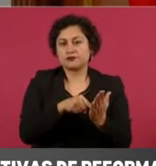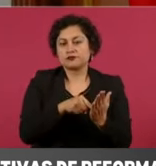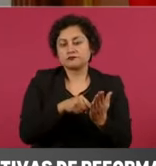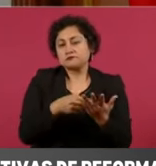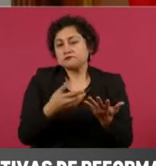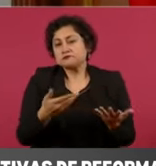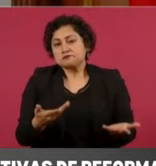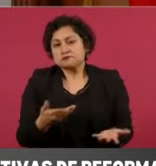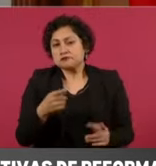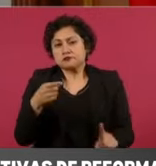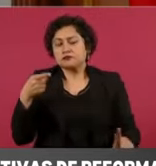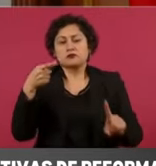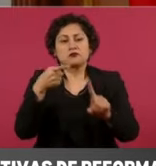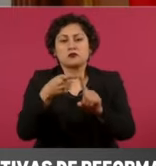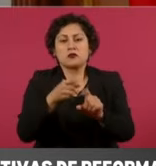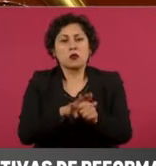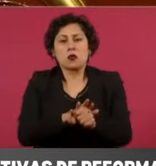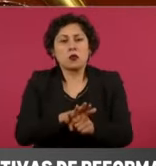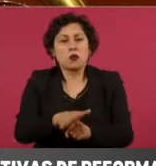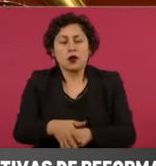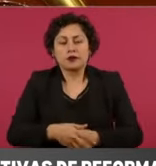proponen lo siguiente.